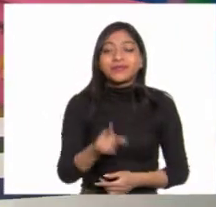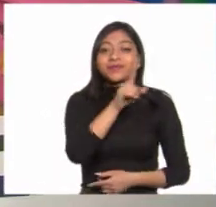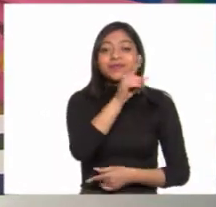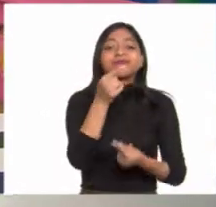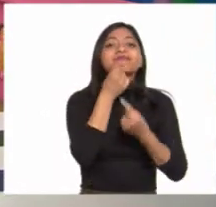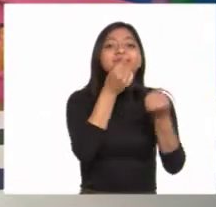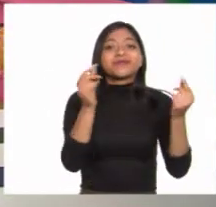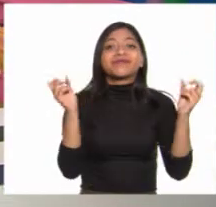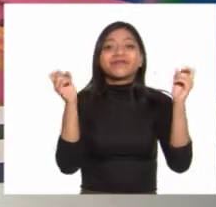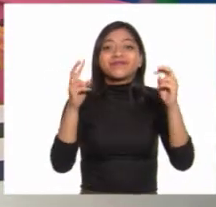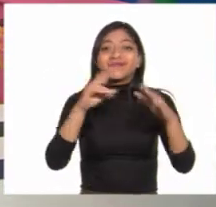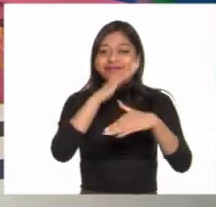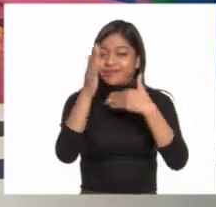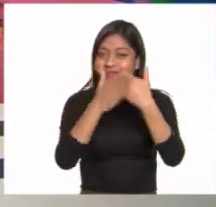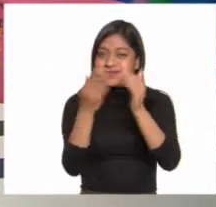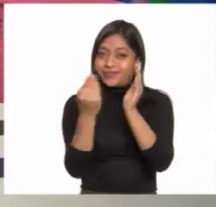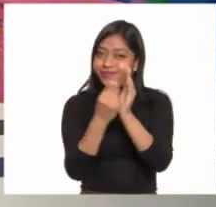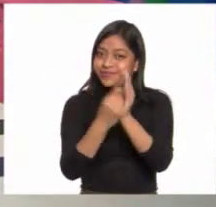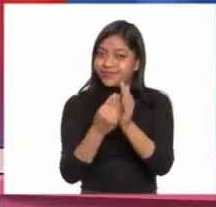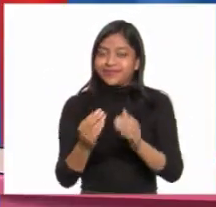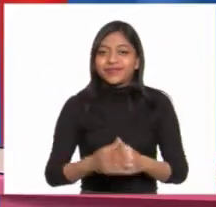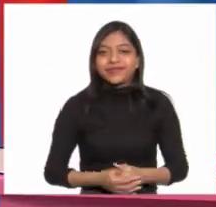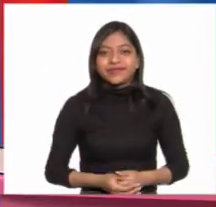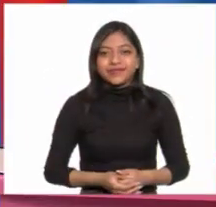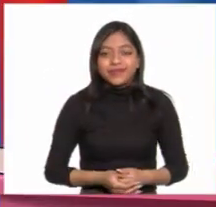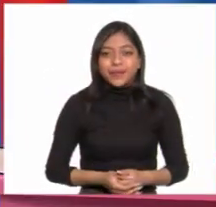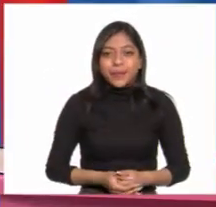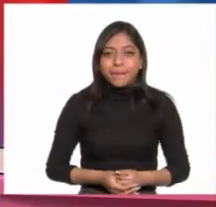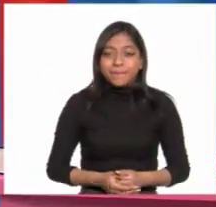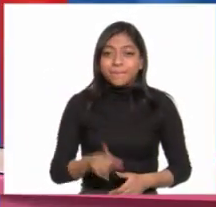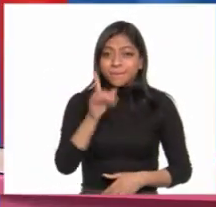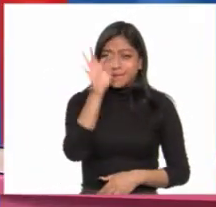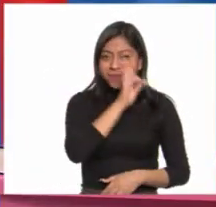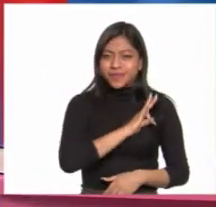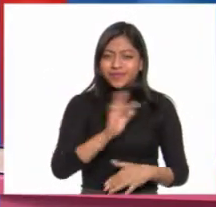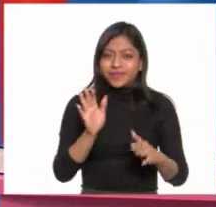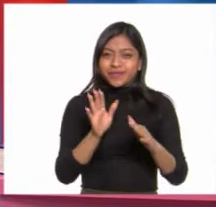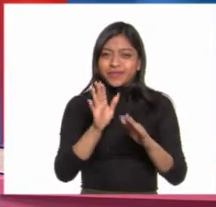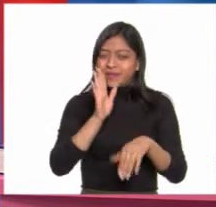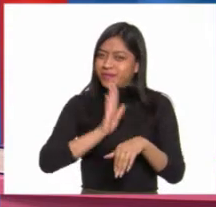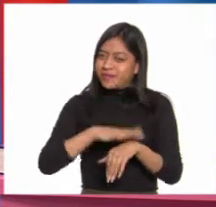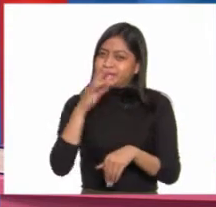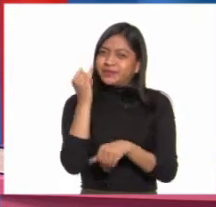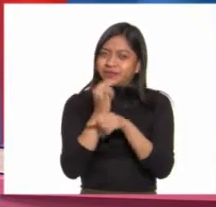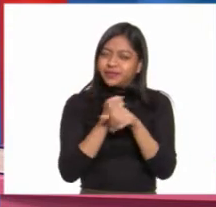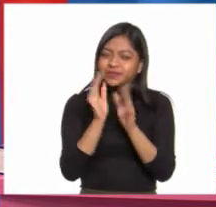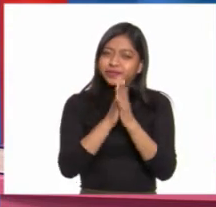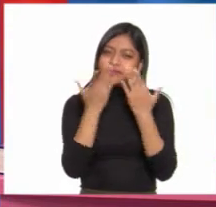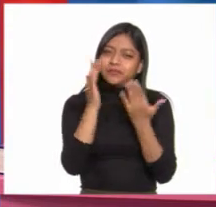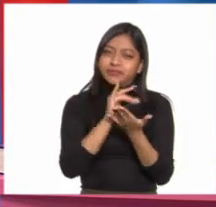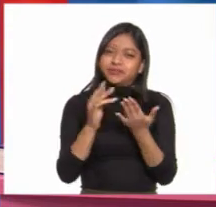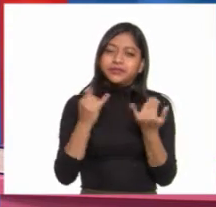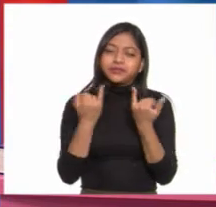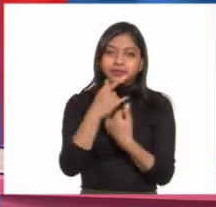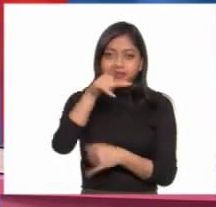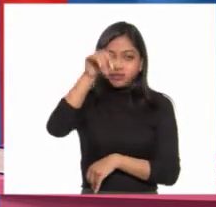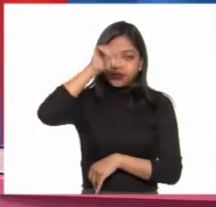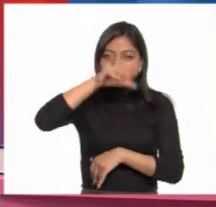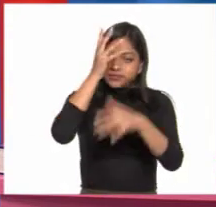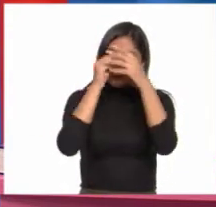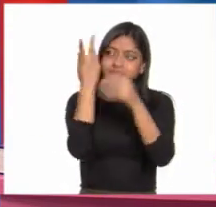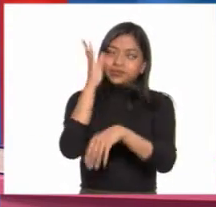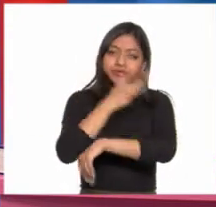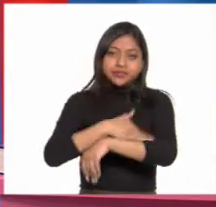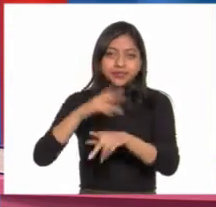y niños, nos vemos en la próxima clase. Si te es posible, consulta otros libros y comenta el tema de hoy con tu